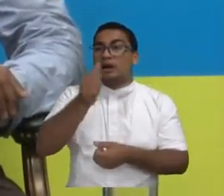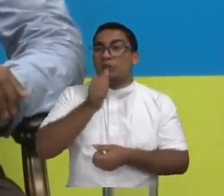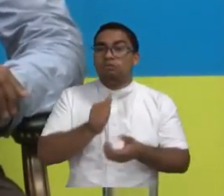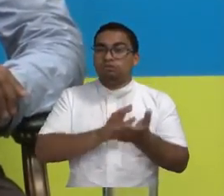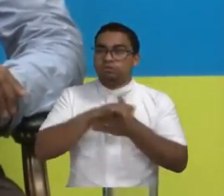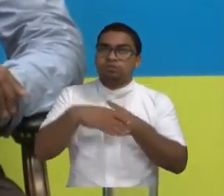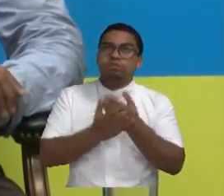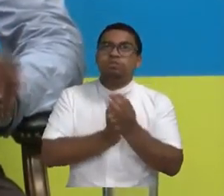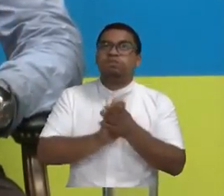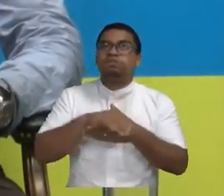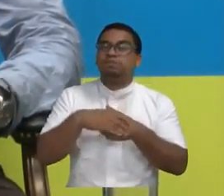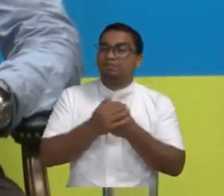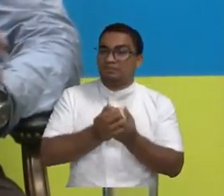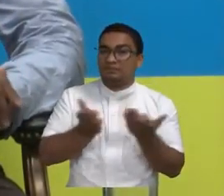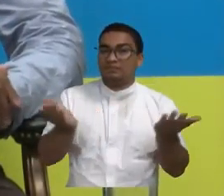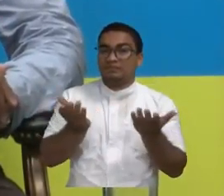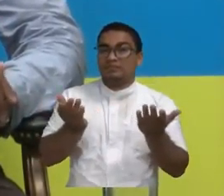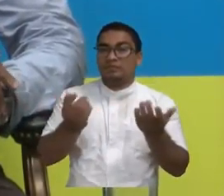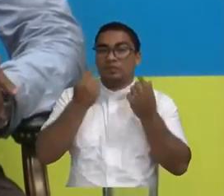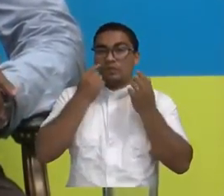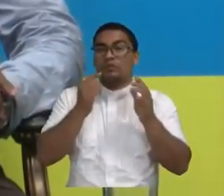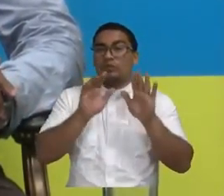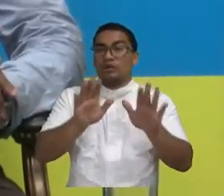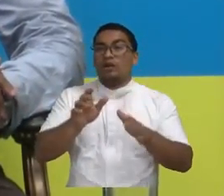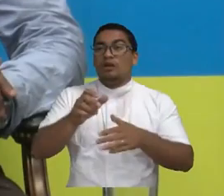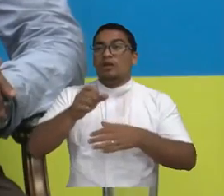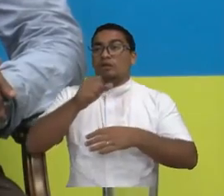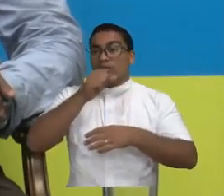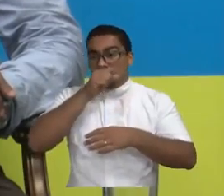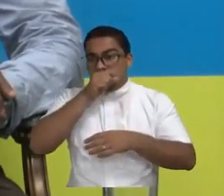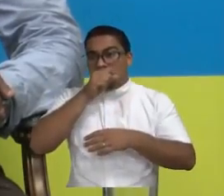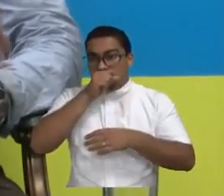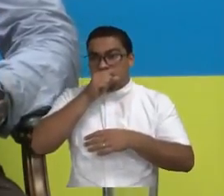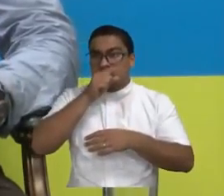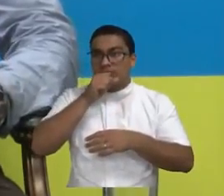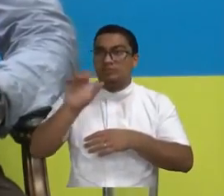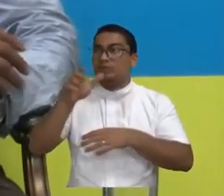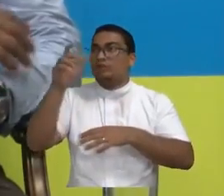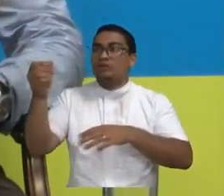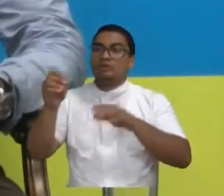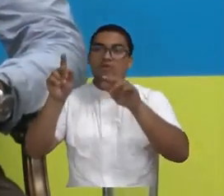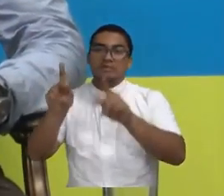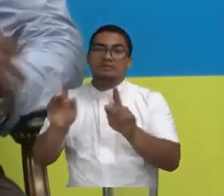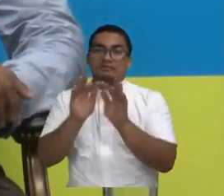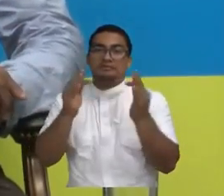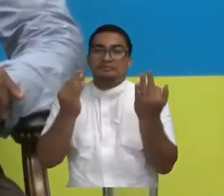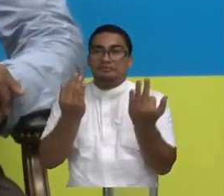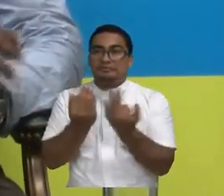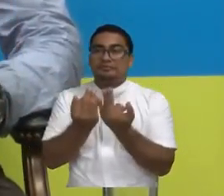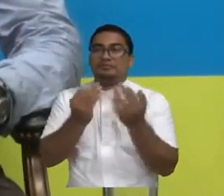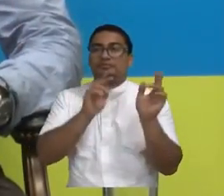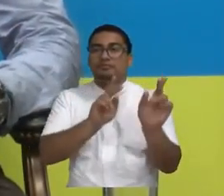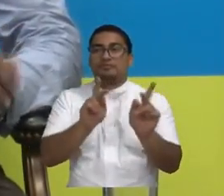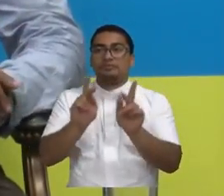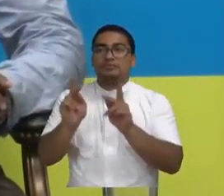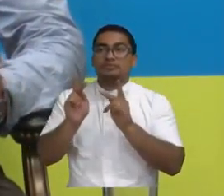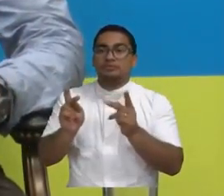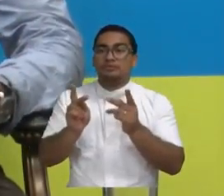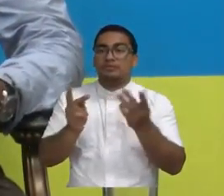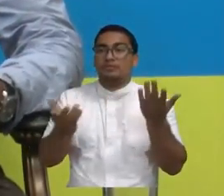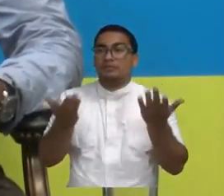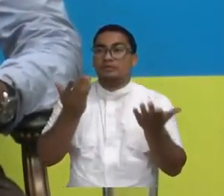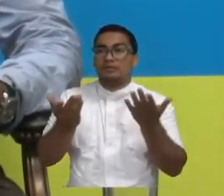lavarse constantemente las manos y evitar toser delante de nuestros familiares, de nuestras personas, cuando